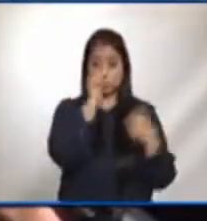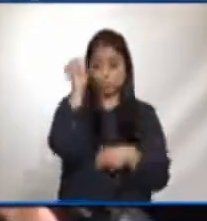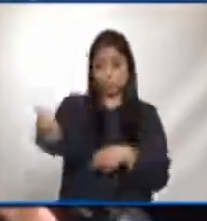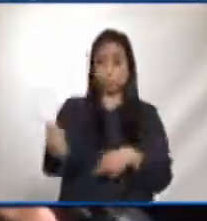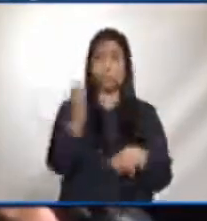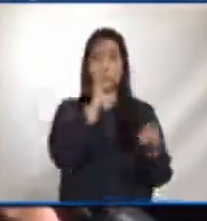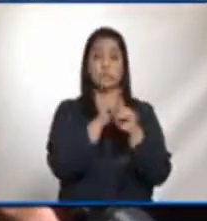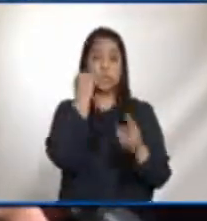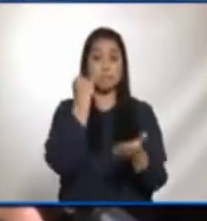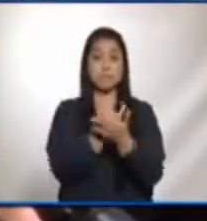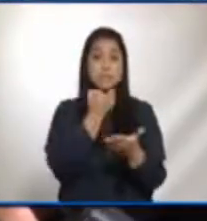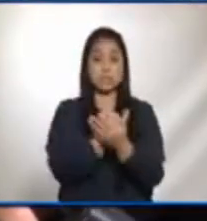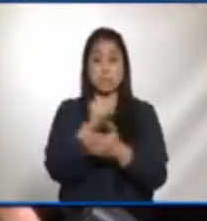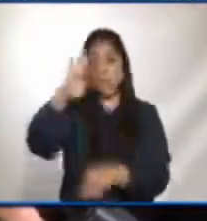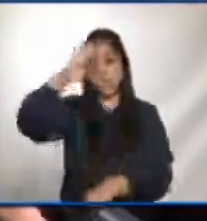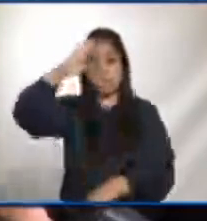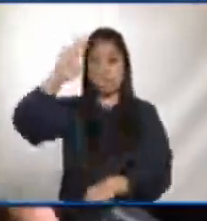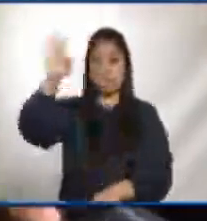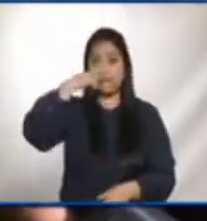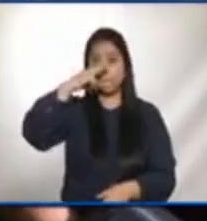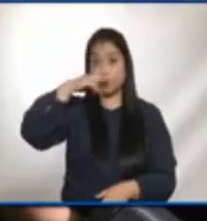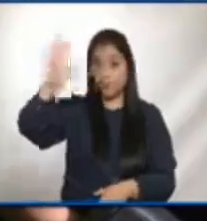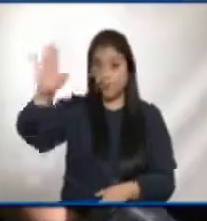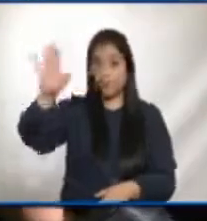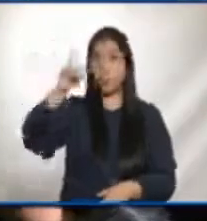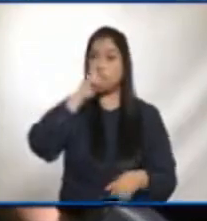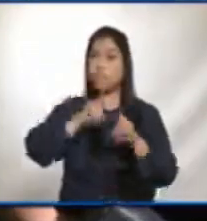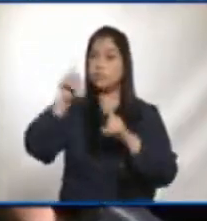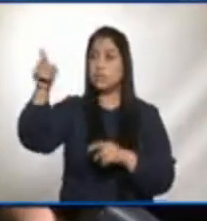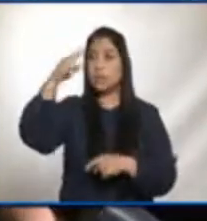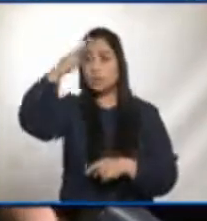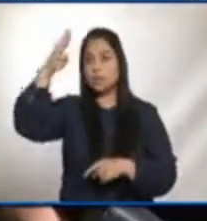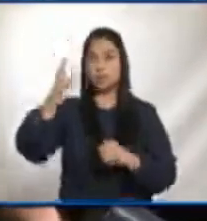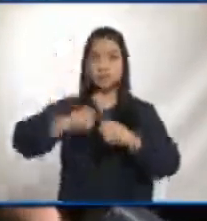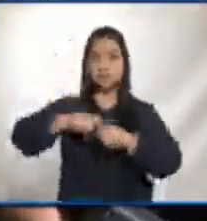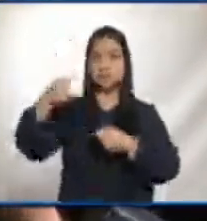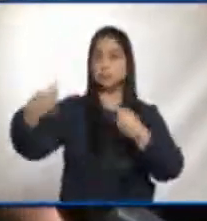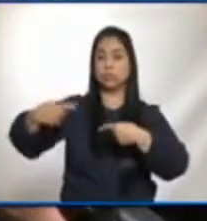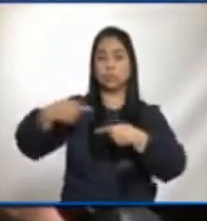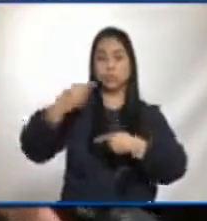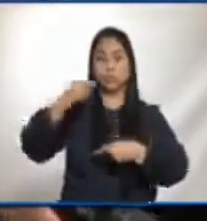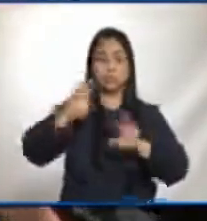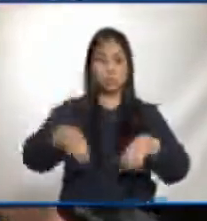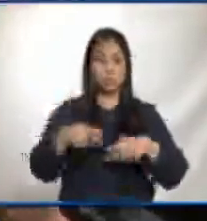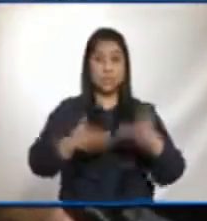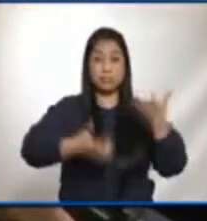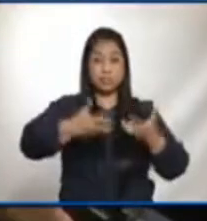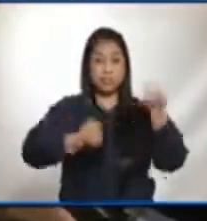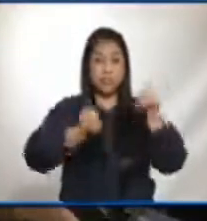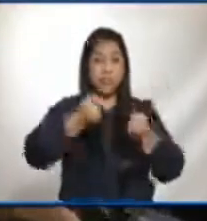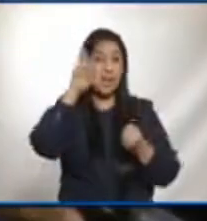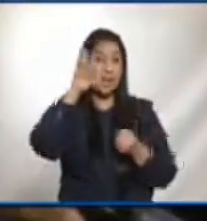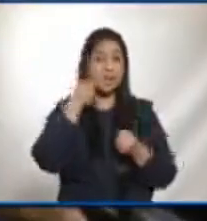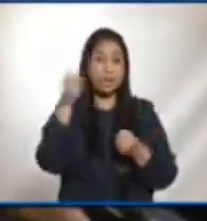de la investigación a la policía de ese país cuando fue la misma policía que cometió el crimen contra los migrantes? Mire, nosotros hemos sido